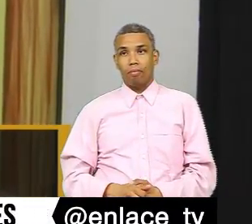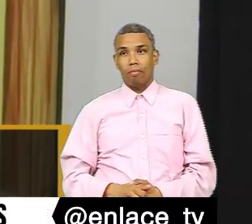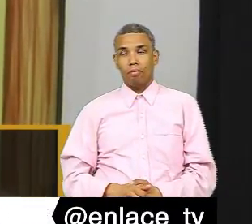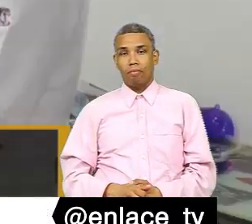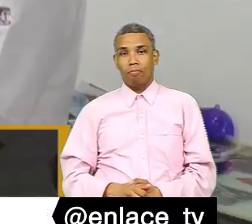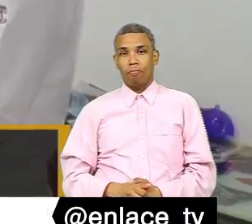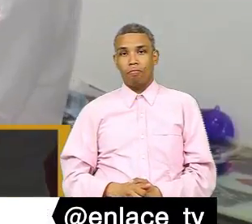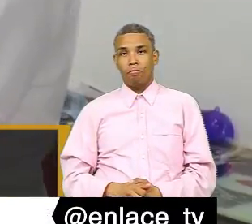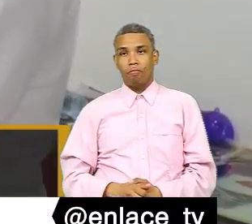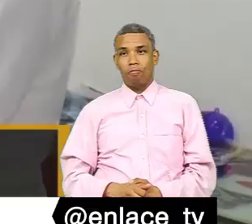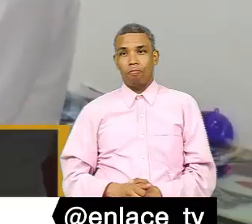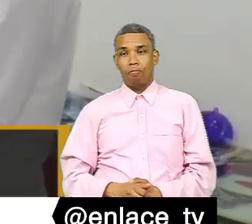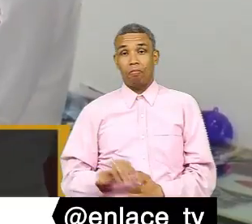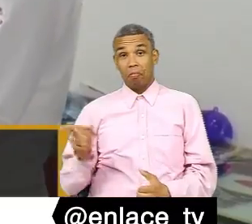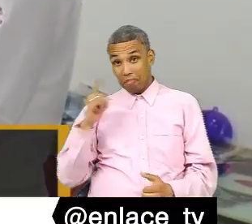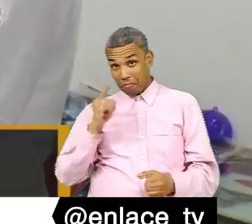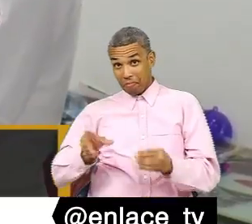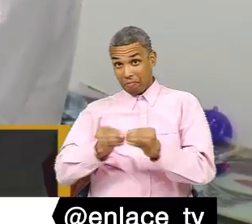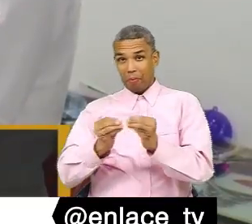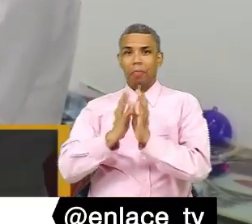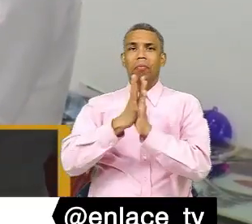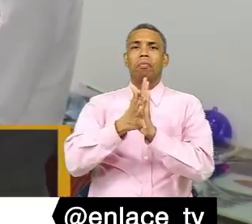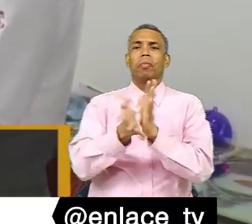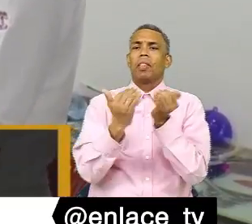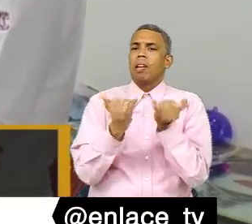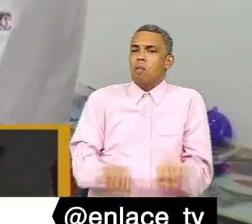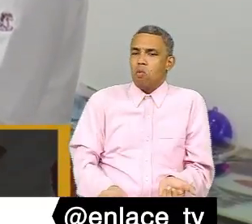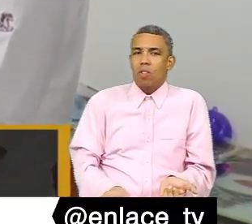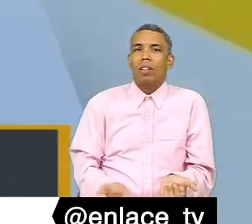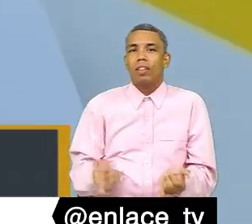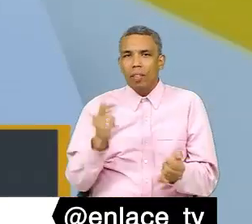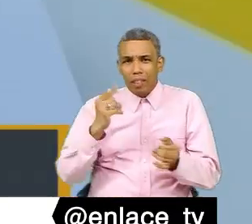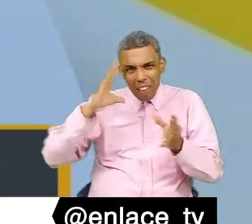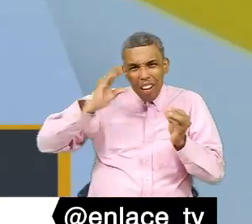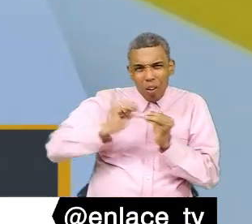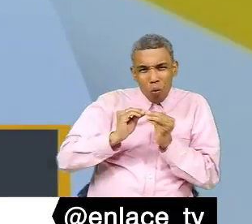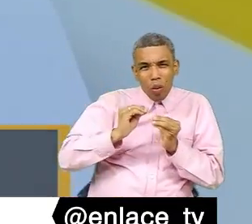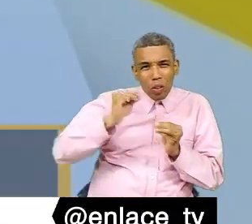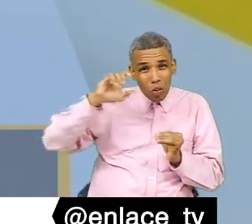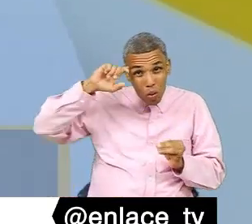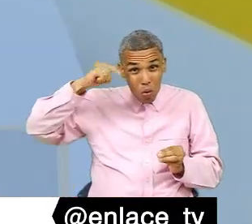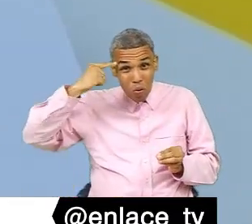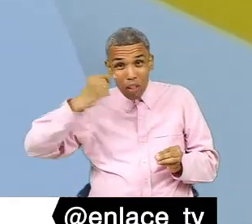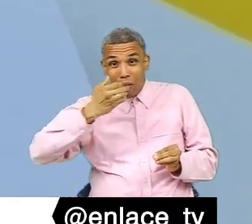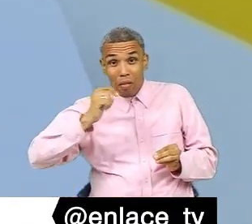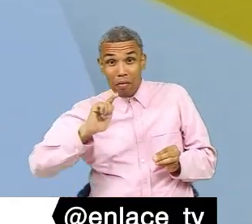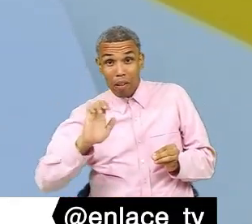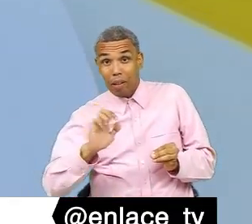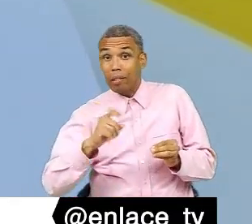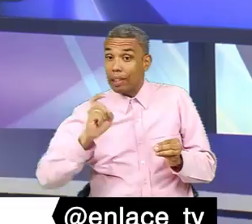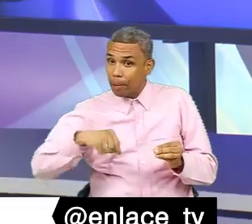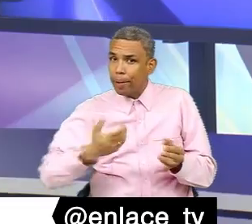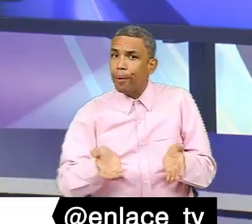democracia de Colombia. Según la diputada Vargas, ahora es el momento de revisar los acuerdos, pero en consenso con la nación.